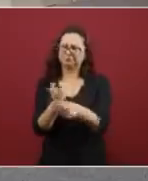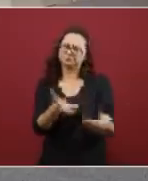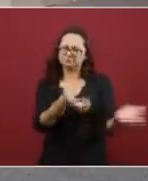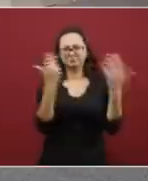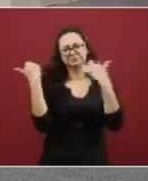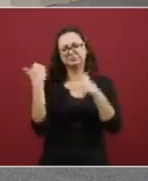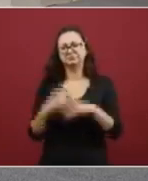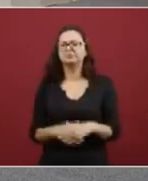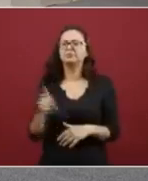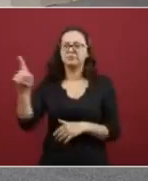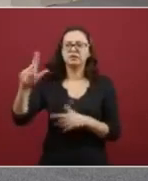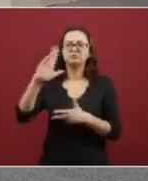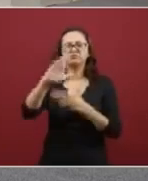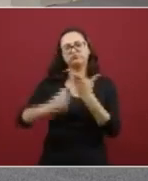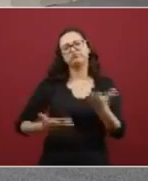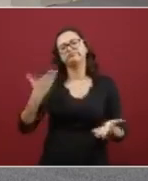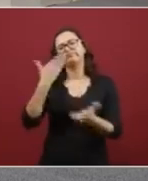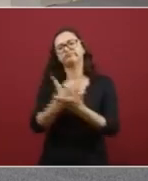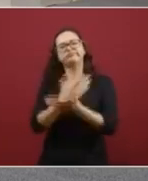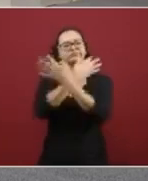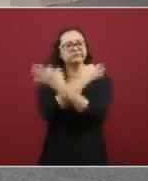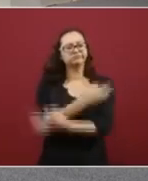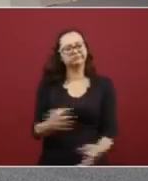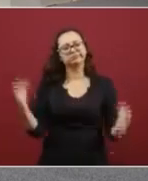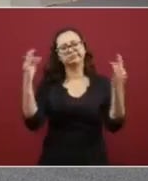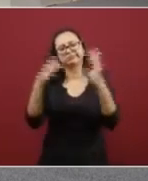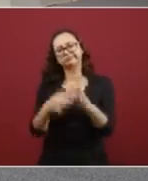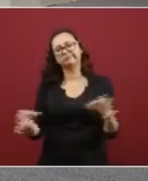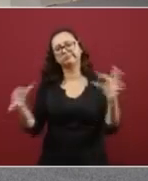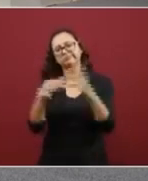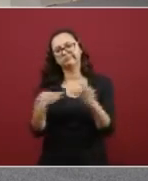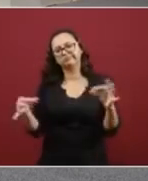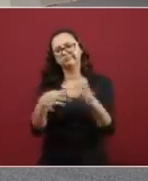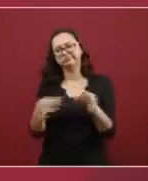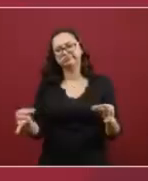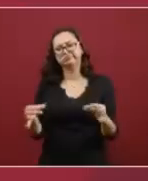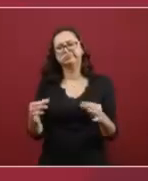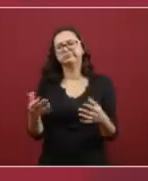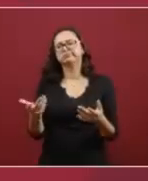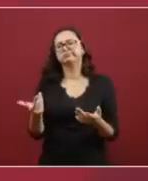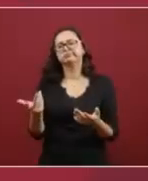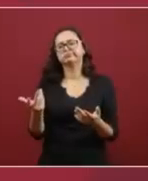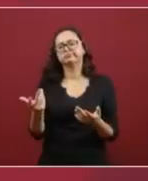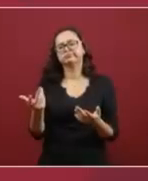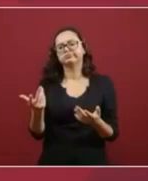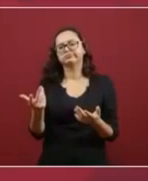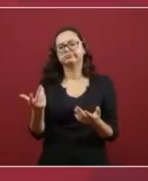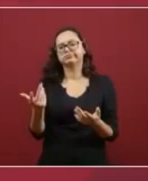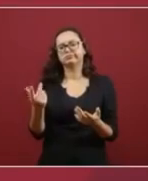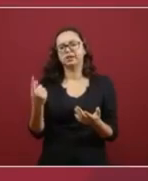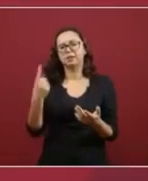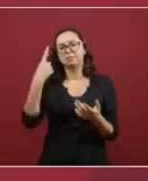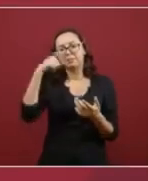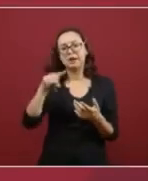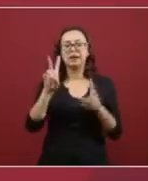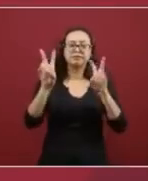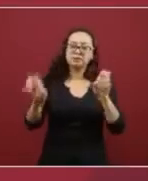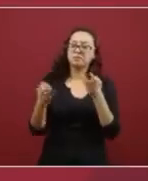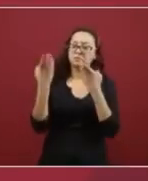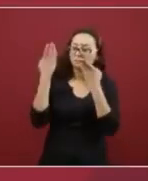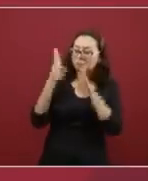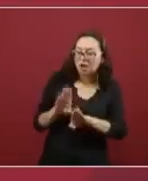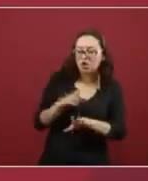algunos planteamientos para que mejore este servicio